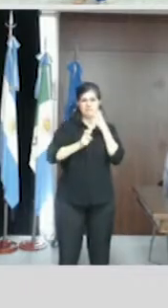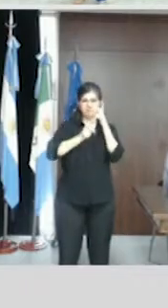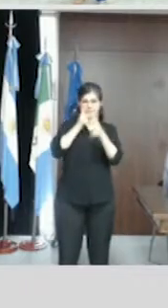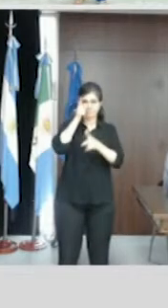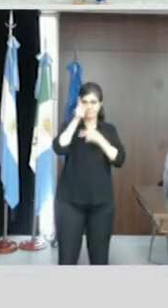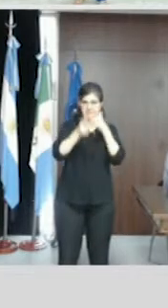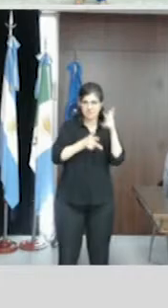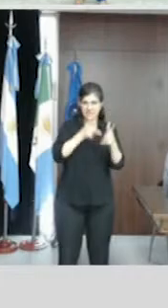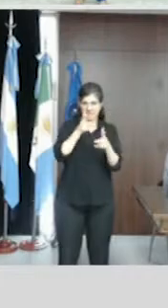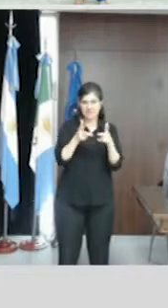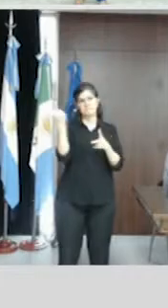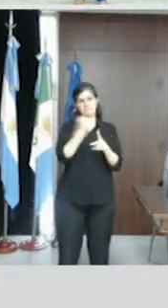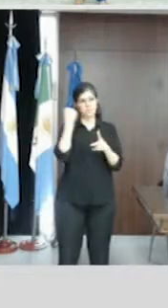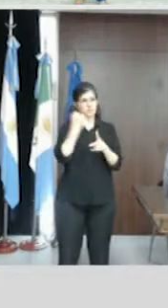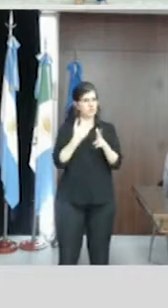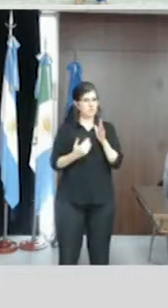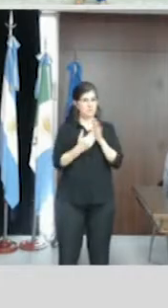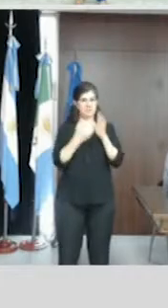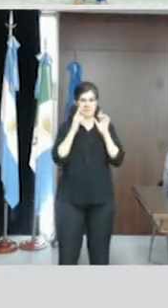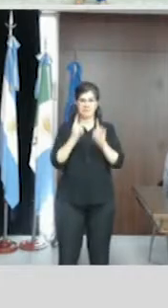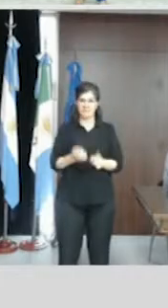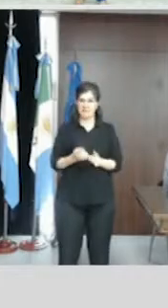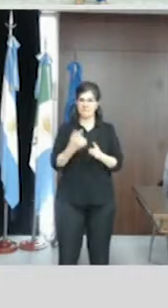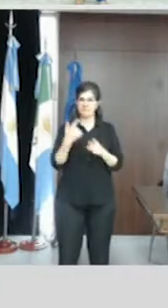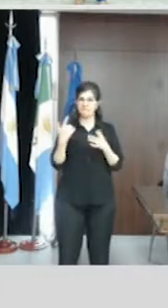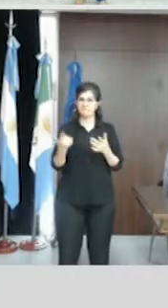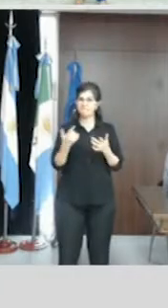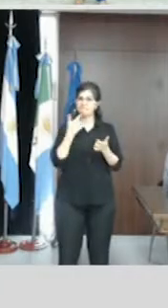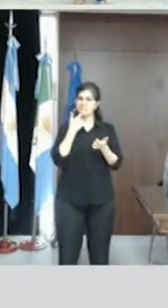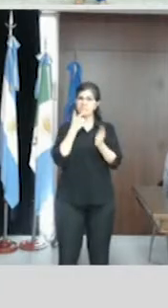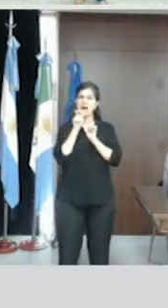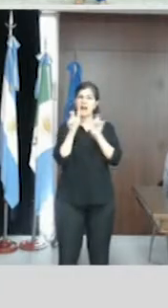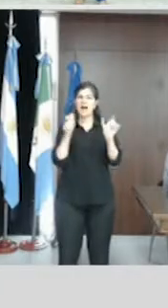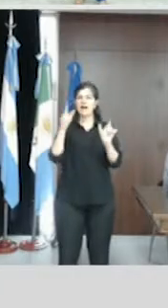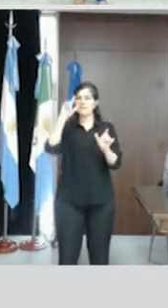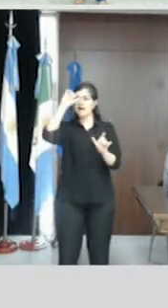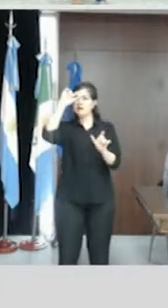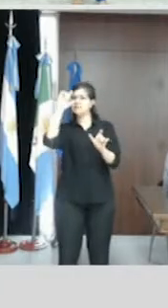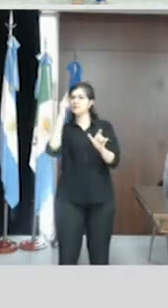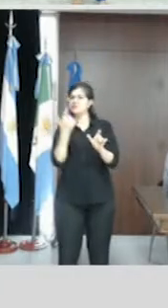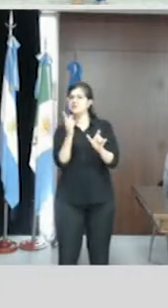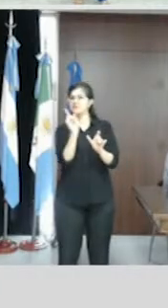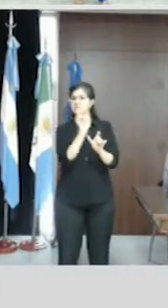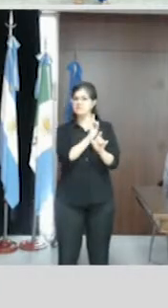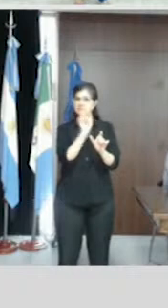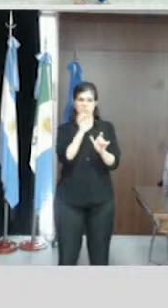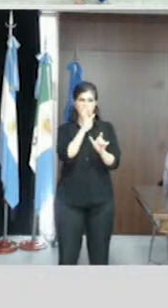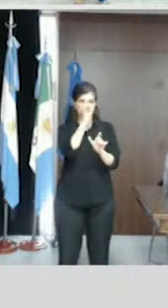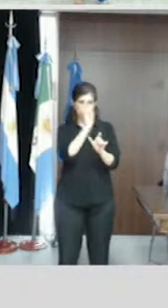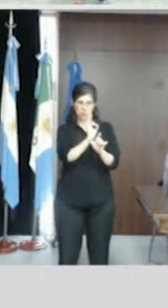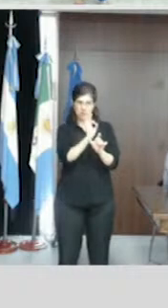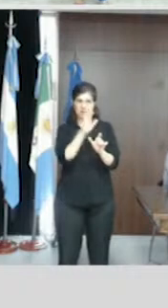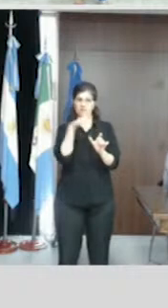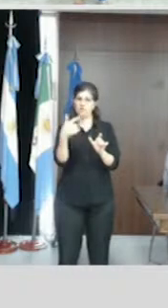de la palabra nunca, nunca es inocente. Entonces, cuidemos qué digo